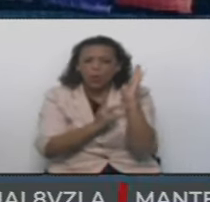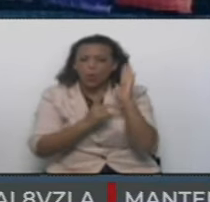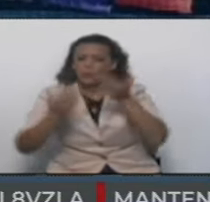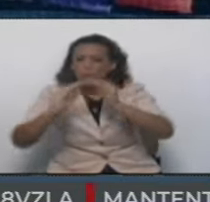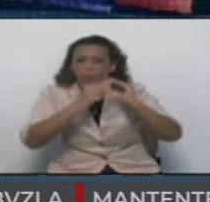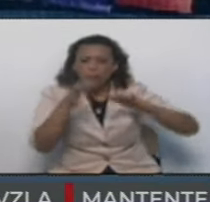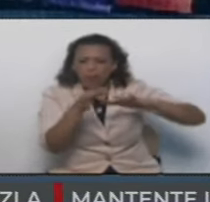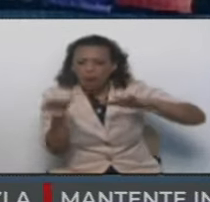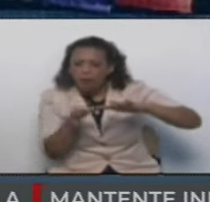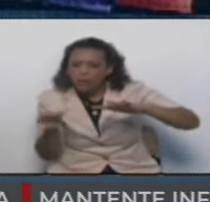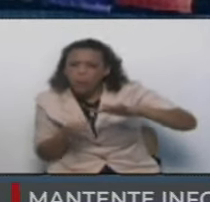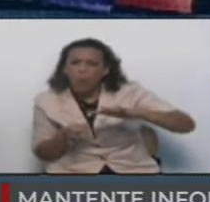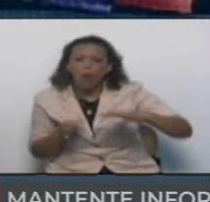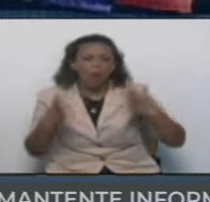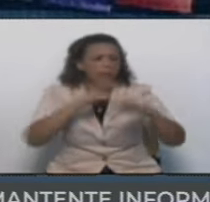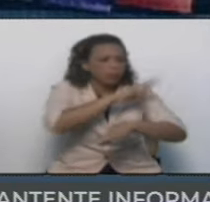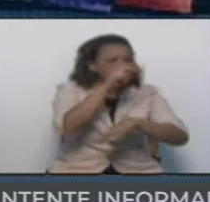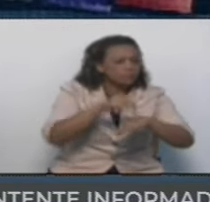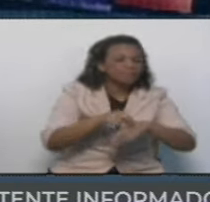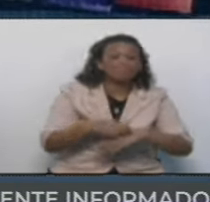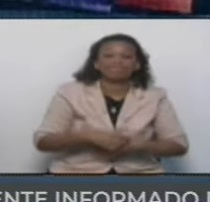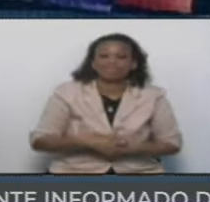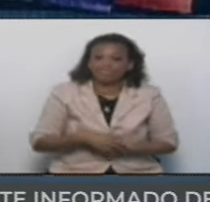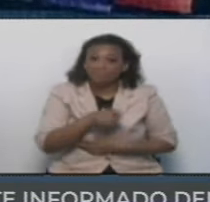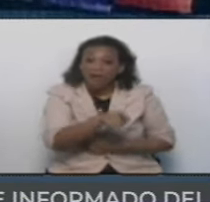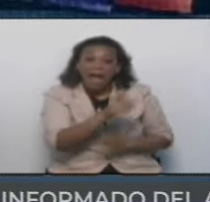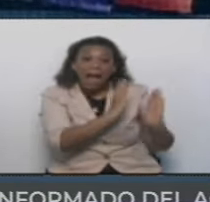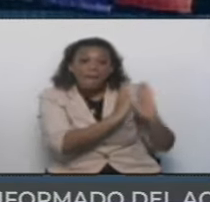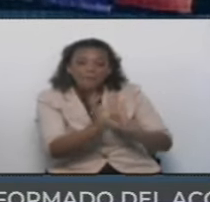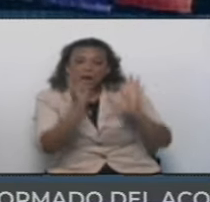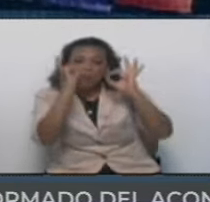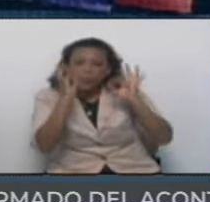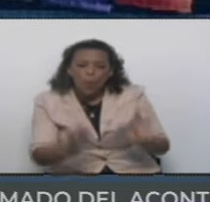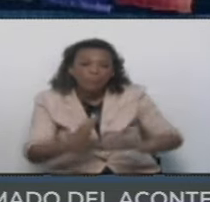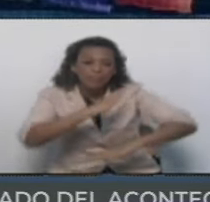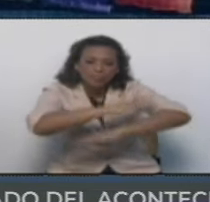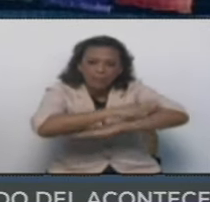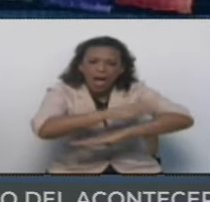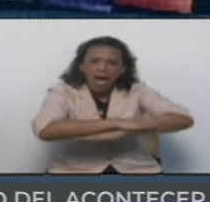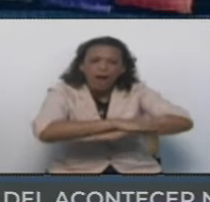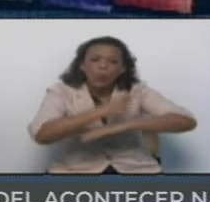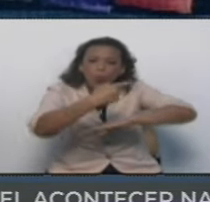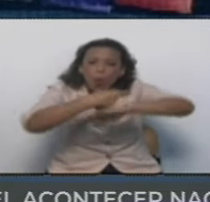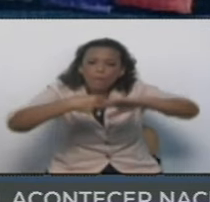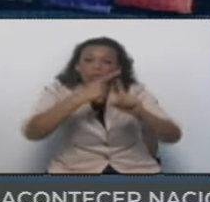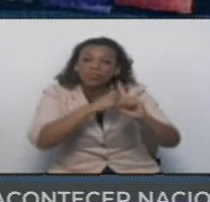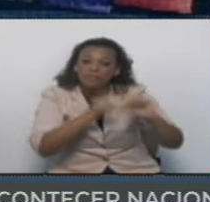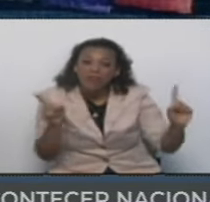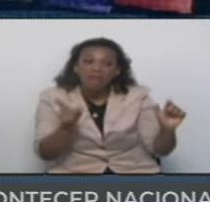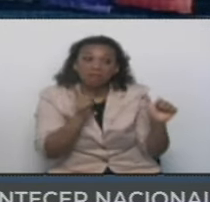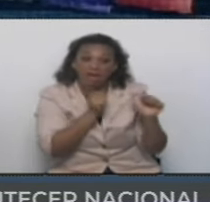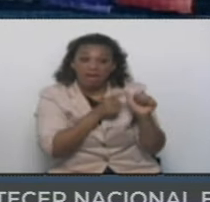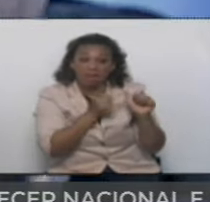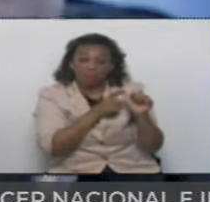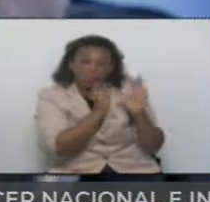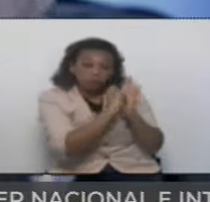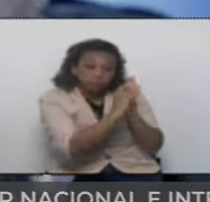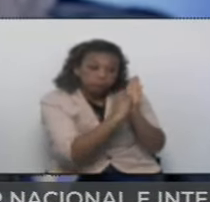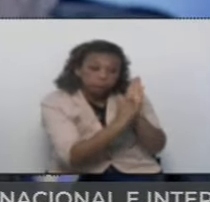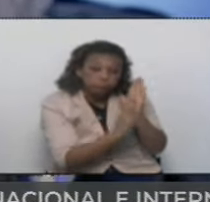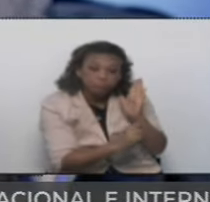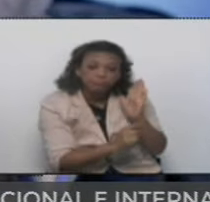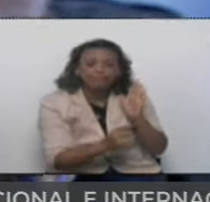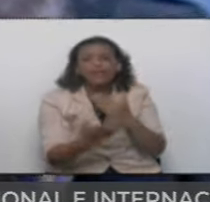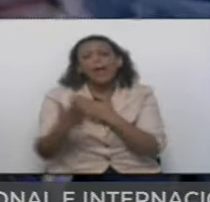lo estatal, lo nacional, la agenda concreta de acción. Eso es un producto fundamental, ¿verdad? ¿Qué me